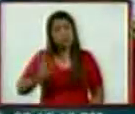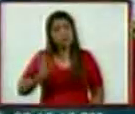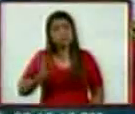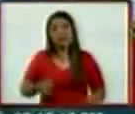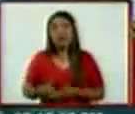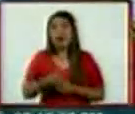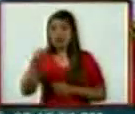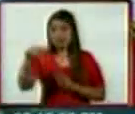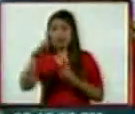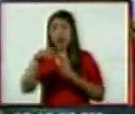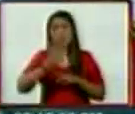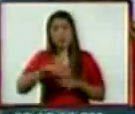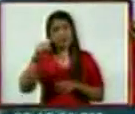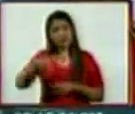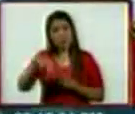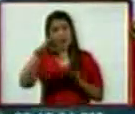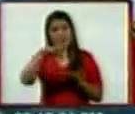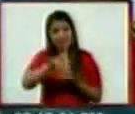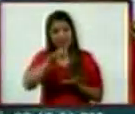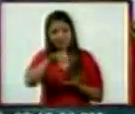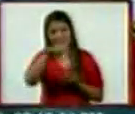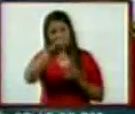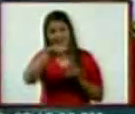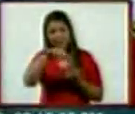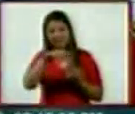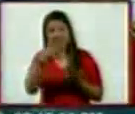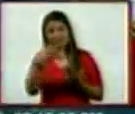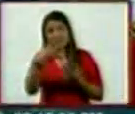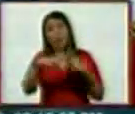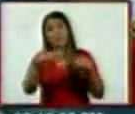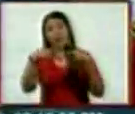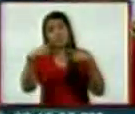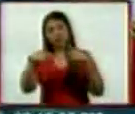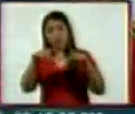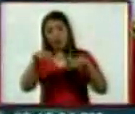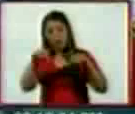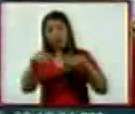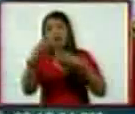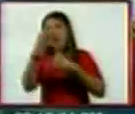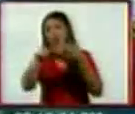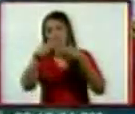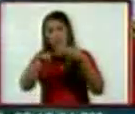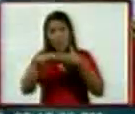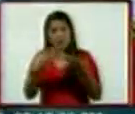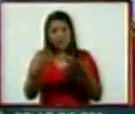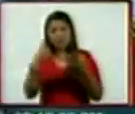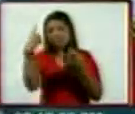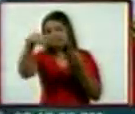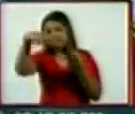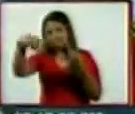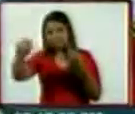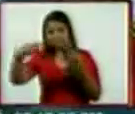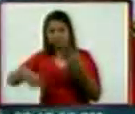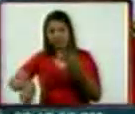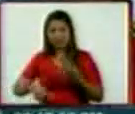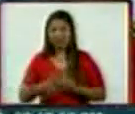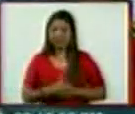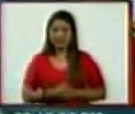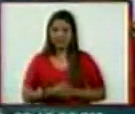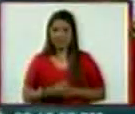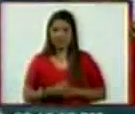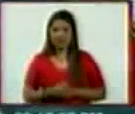Táchira, siendo que es un Estado gran productor de hortalizas y de otros,